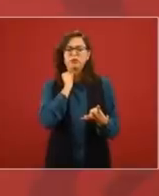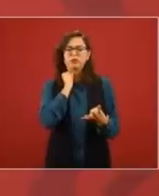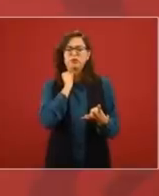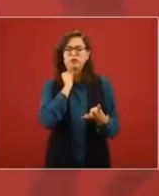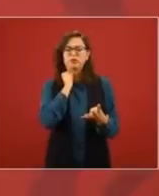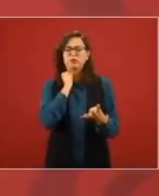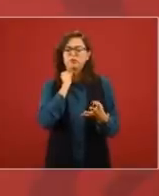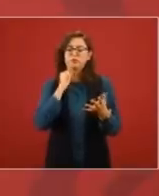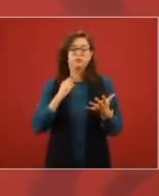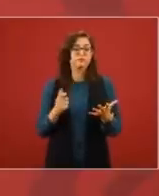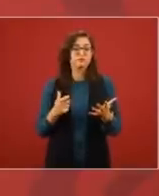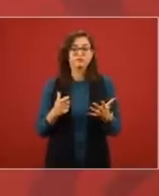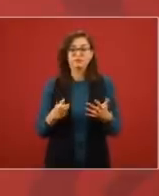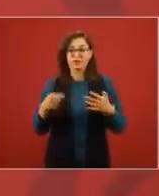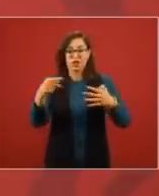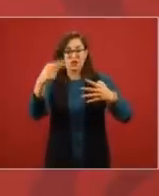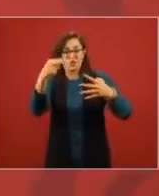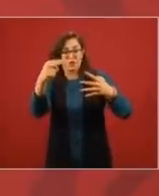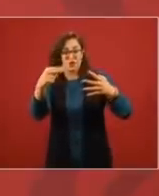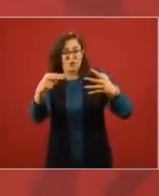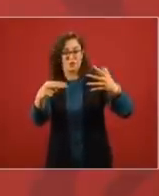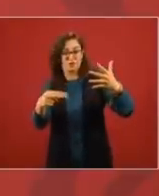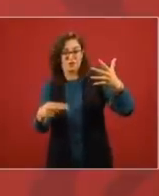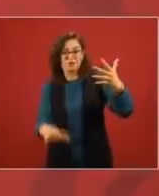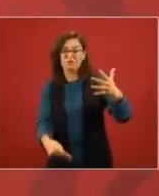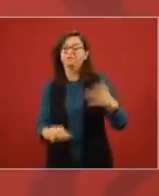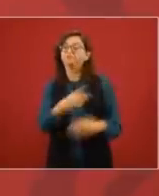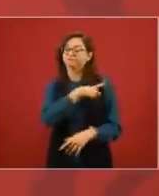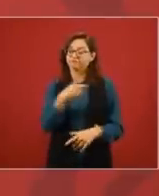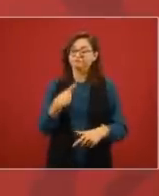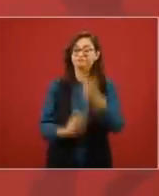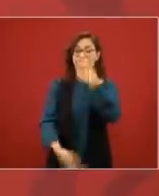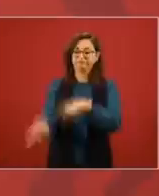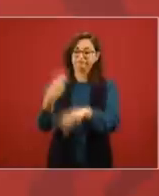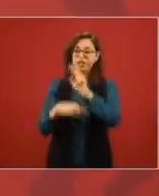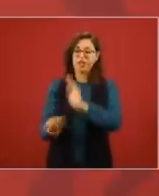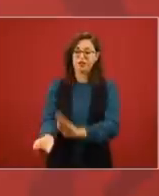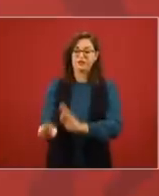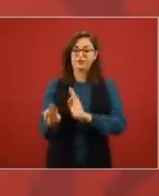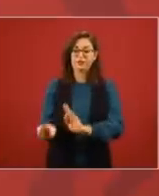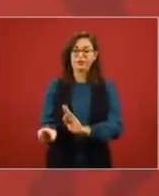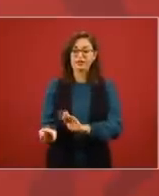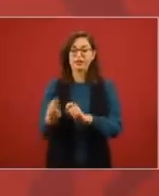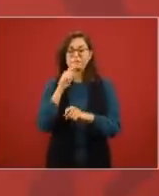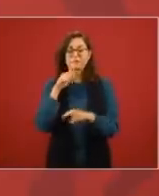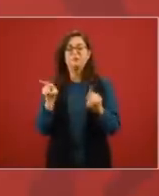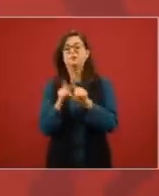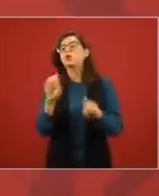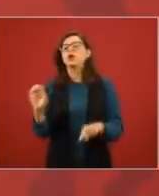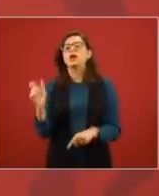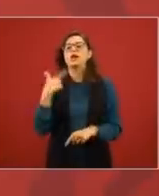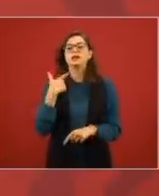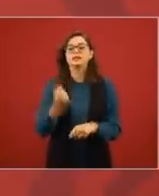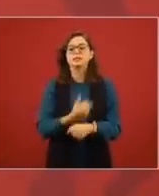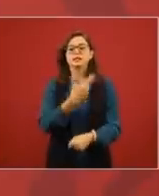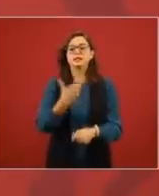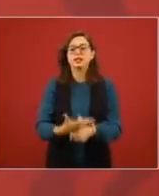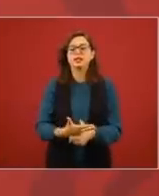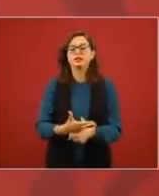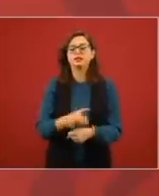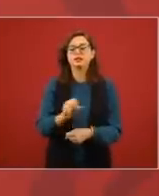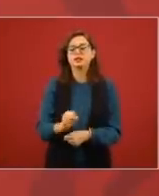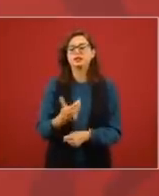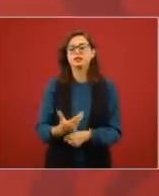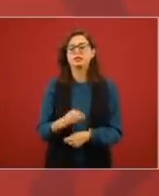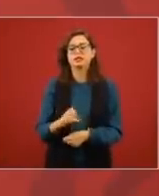todos los mencionados bueno él que estaba de secretario de hacienda videgaray